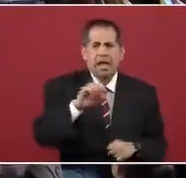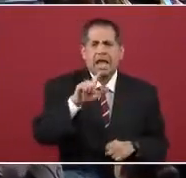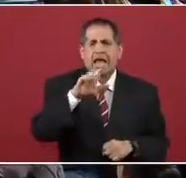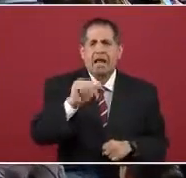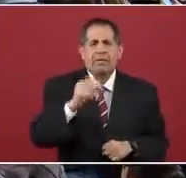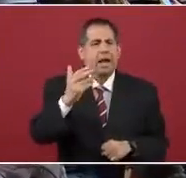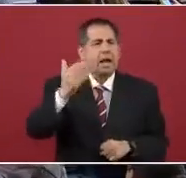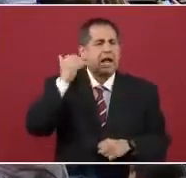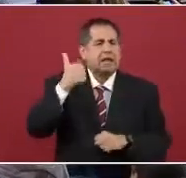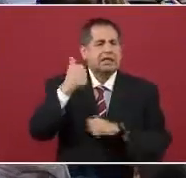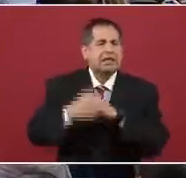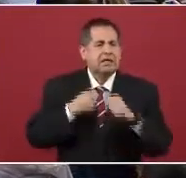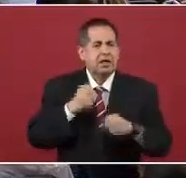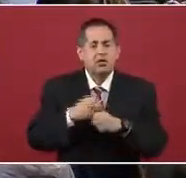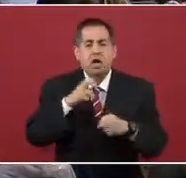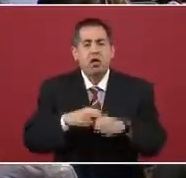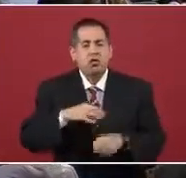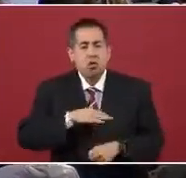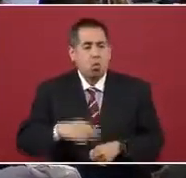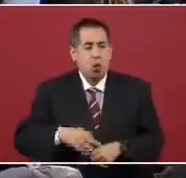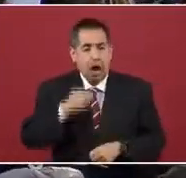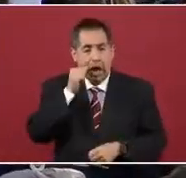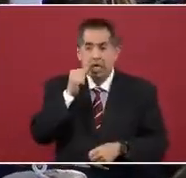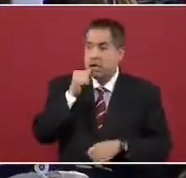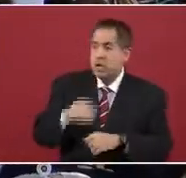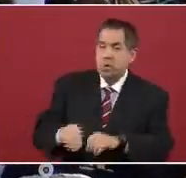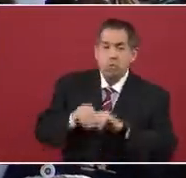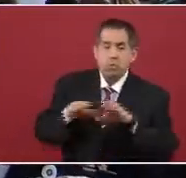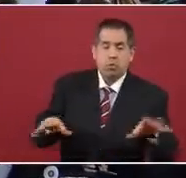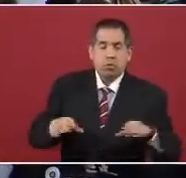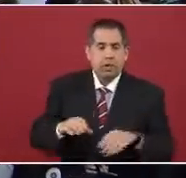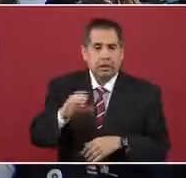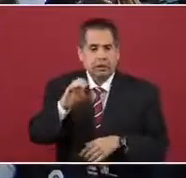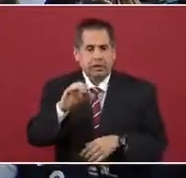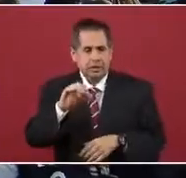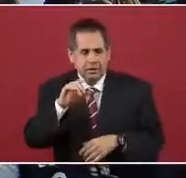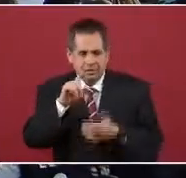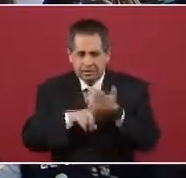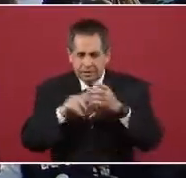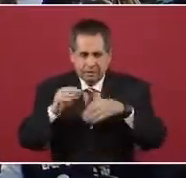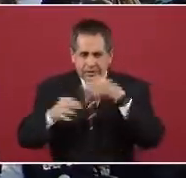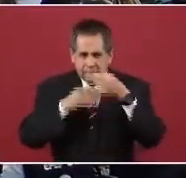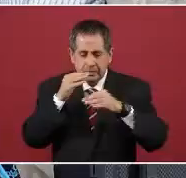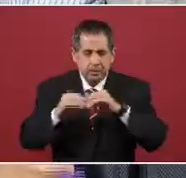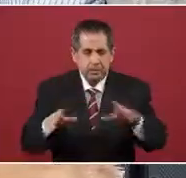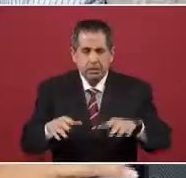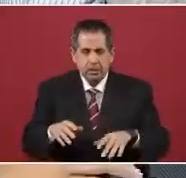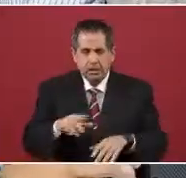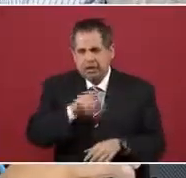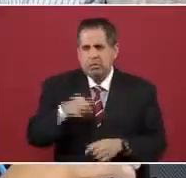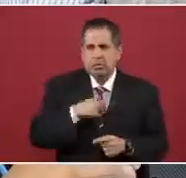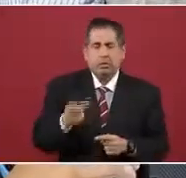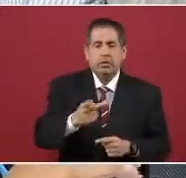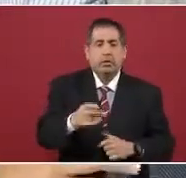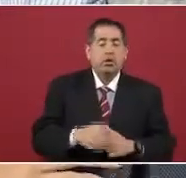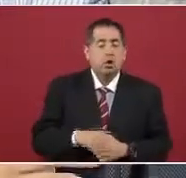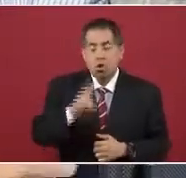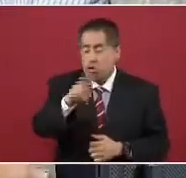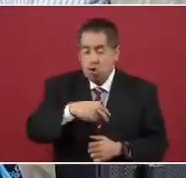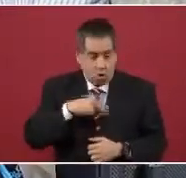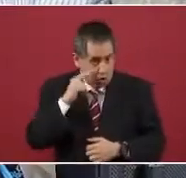del operativo en Toluca, que fue publicado ayer justamente por La Silla Rota. Y bueno, ahorita le voy a hacer más preguntas. No lo vi,